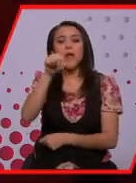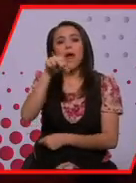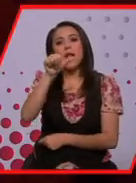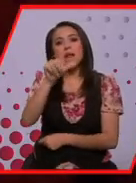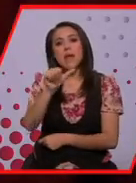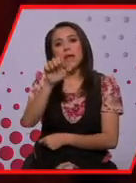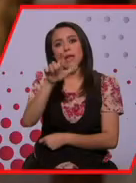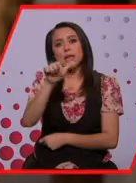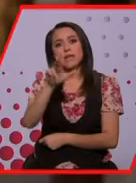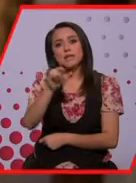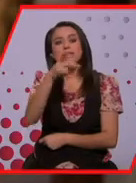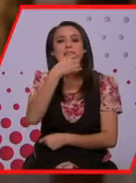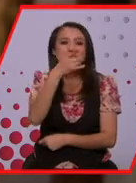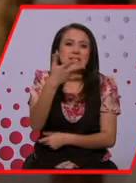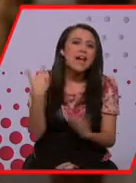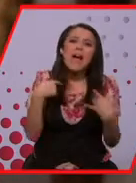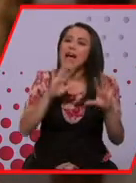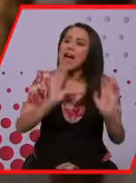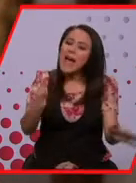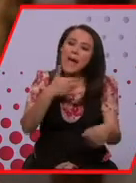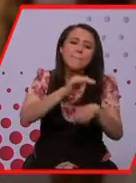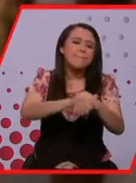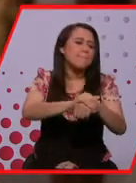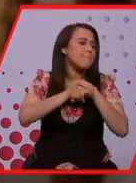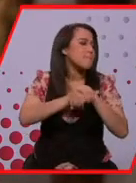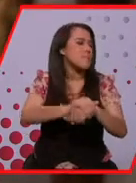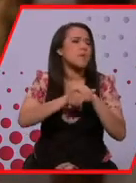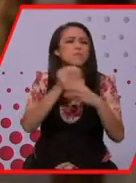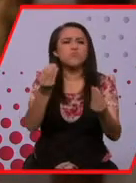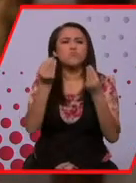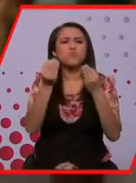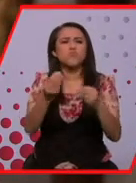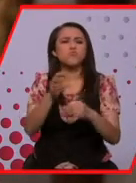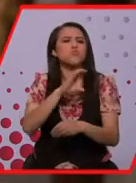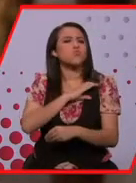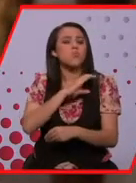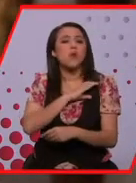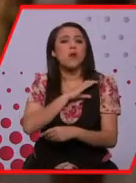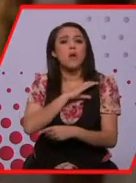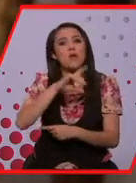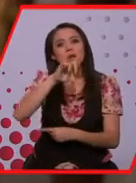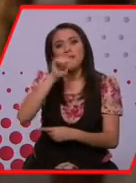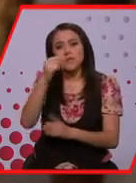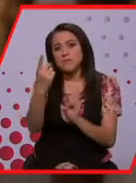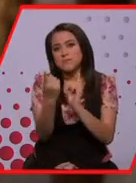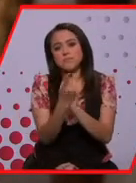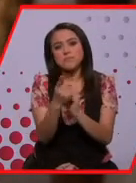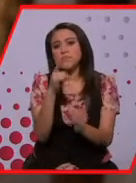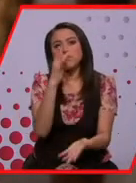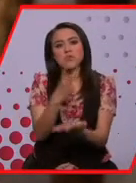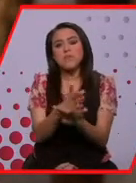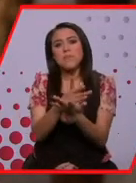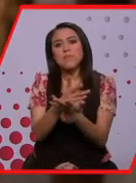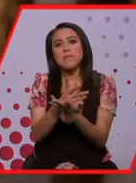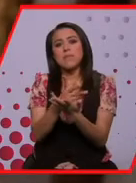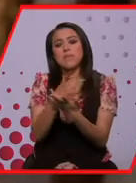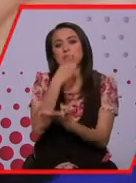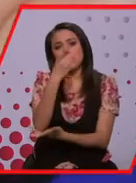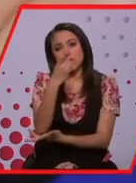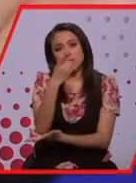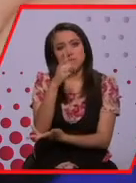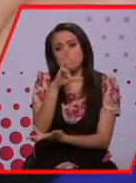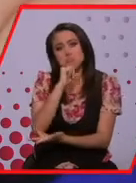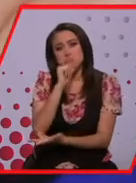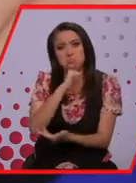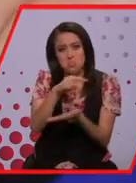Jesús. Por la amistad que teníamos, todo fue de un contrato de manera verbal. No hubo nada escrito.